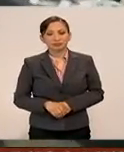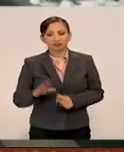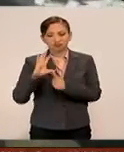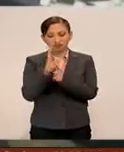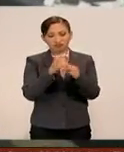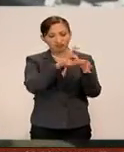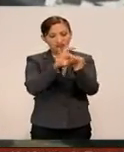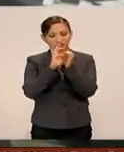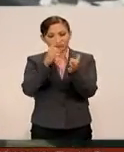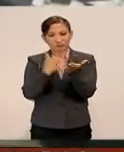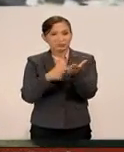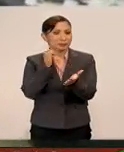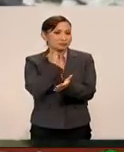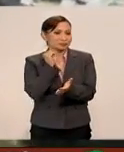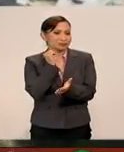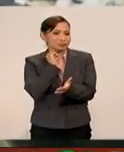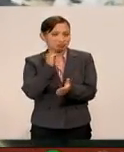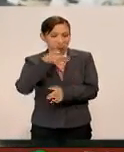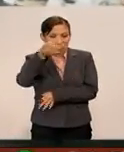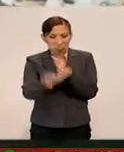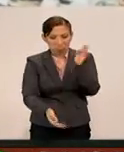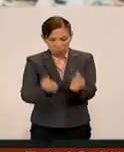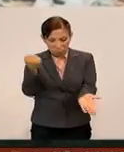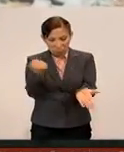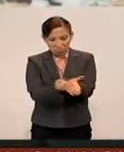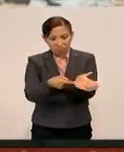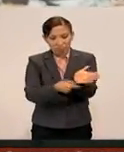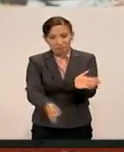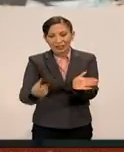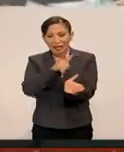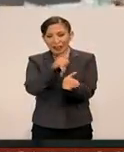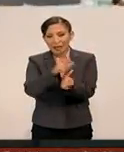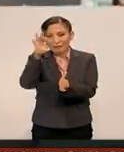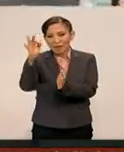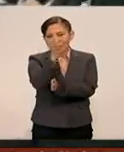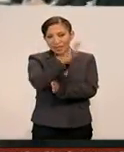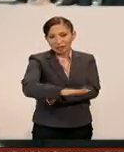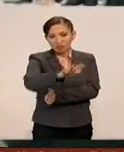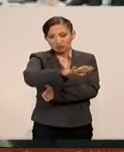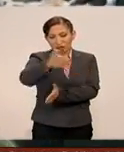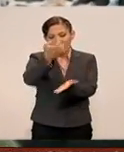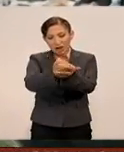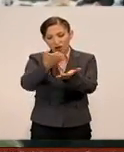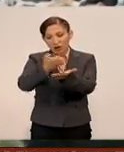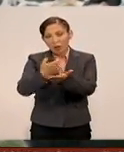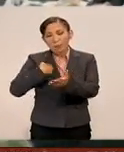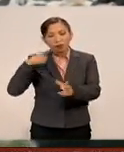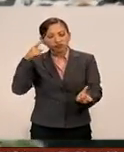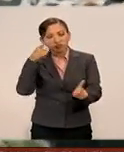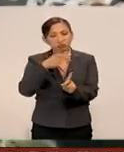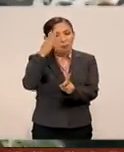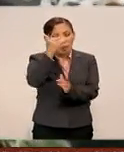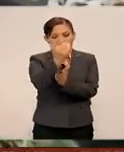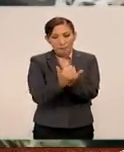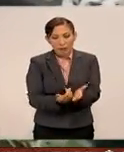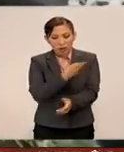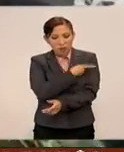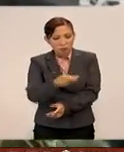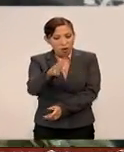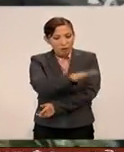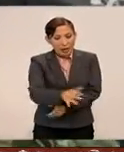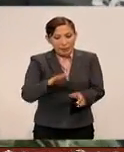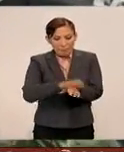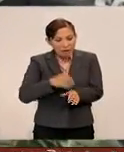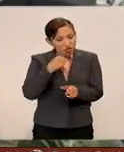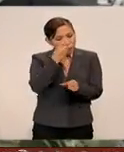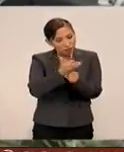Comisiones Unidas del Senado de la República aprobaron el dictamen que expide la Ley Federal de Zonas Económicas, cuyo propósito es reducir la pobreza y expandir